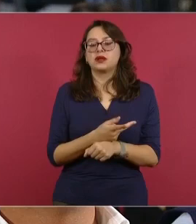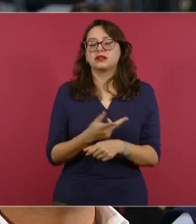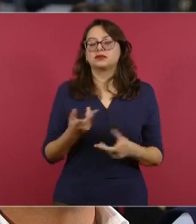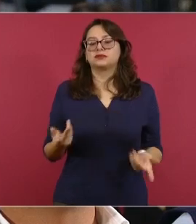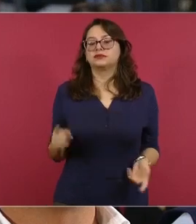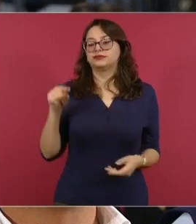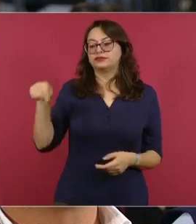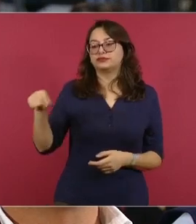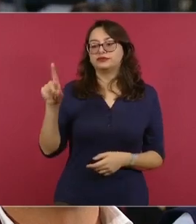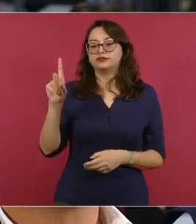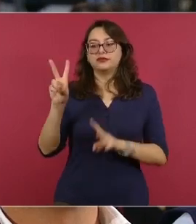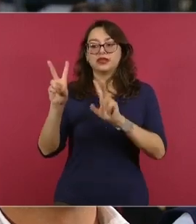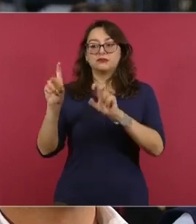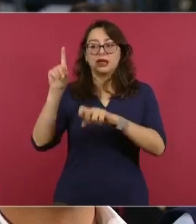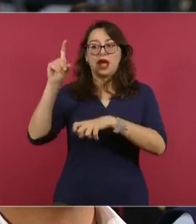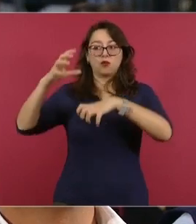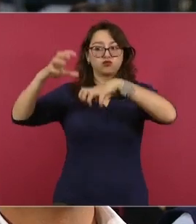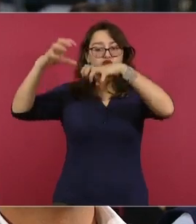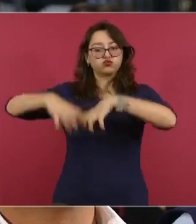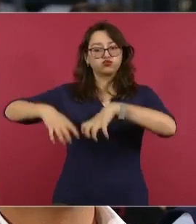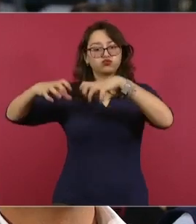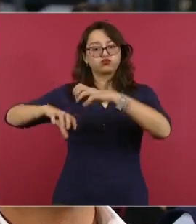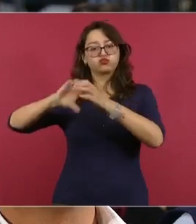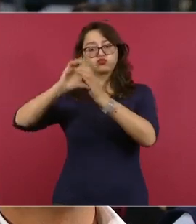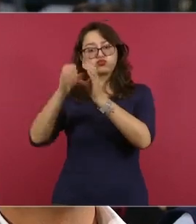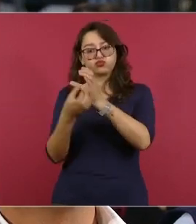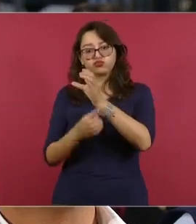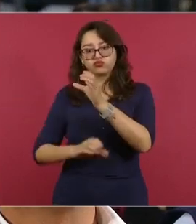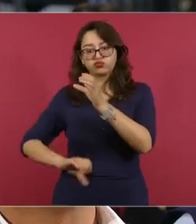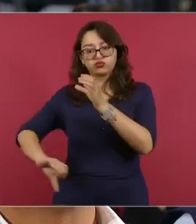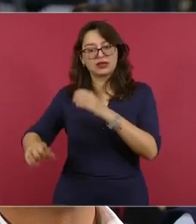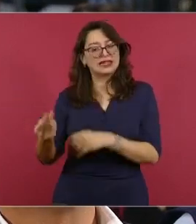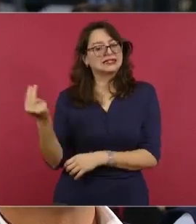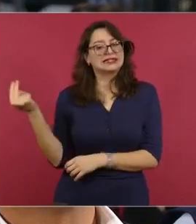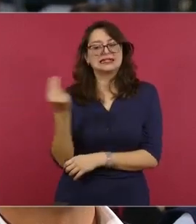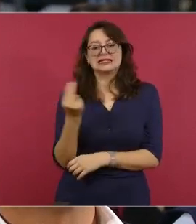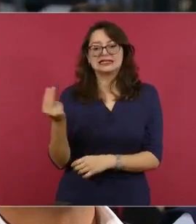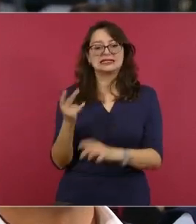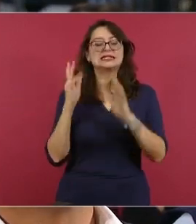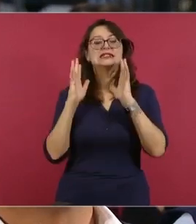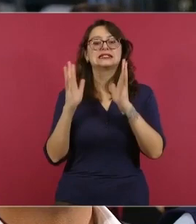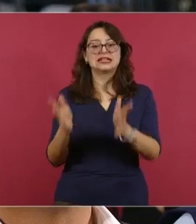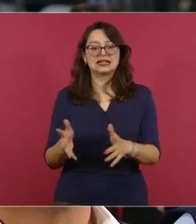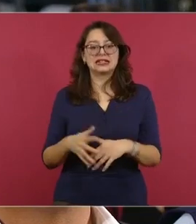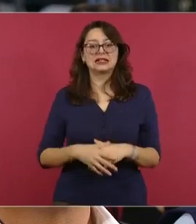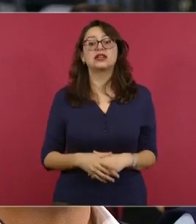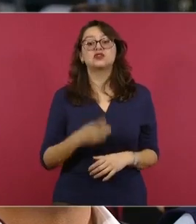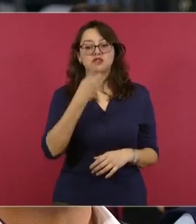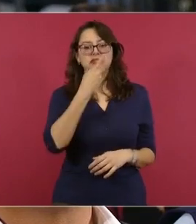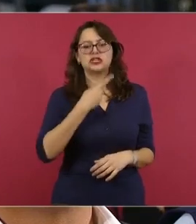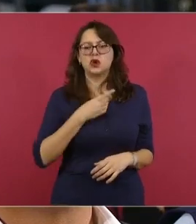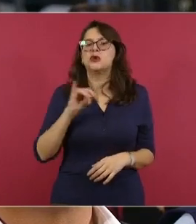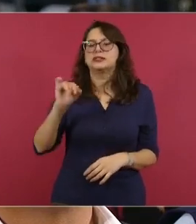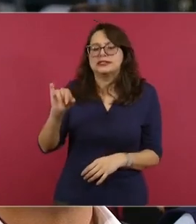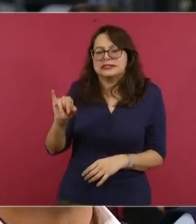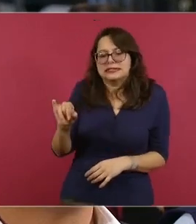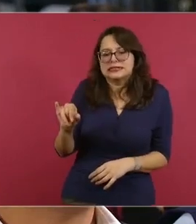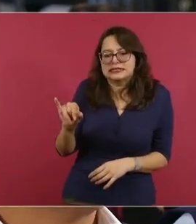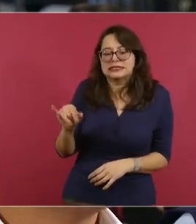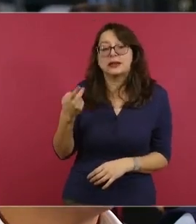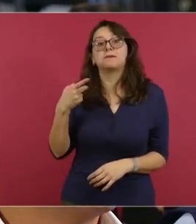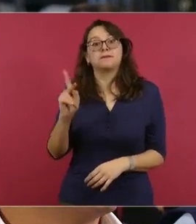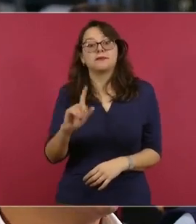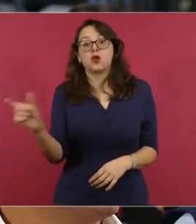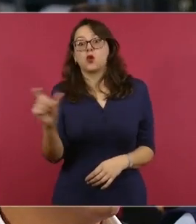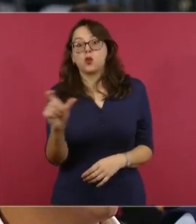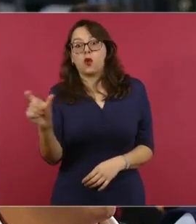del drenaje pluvial ya se cristalice, porque nos dijo como la canción que, pero no nos dijo cuándo, ¿verdad? Nos dijo que sí, como